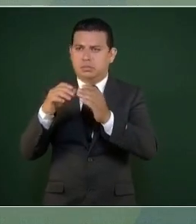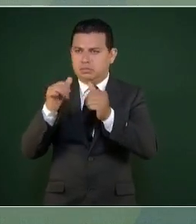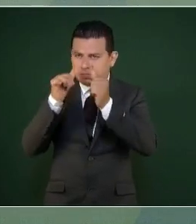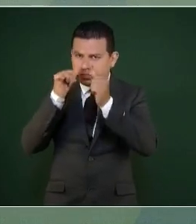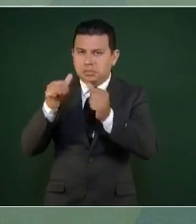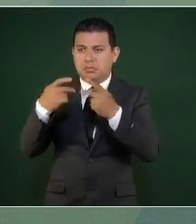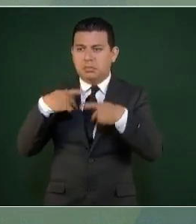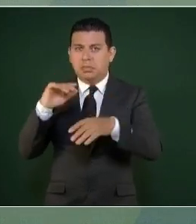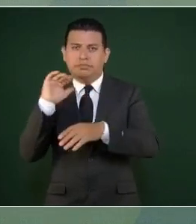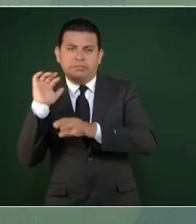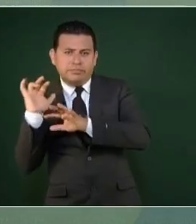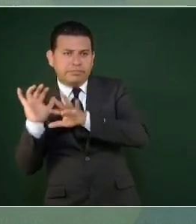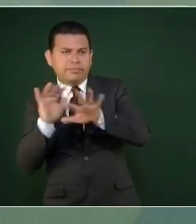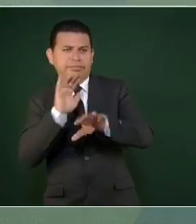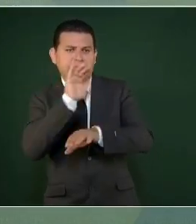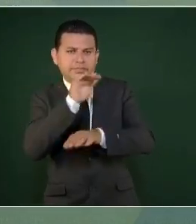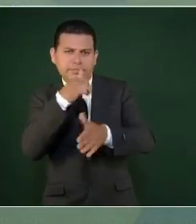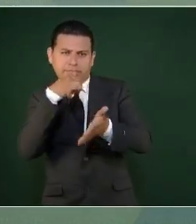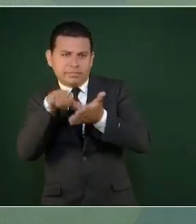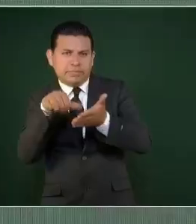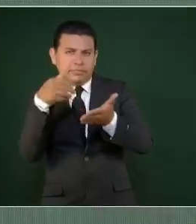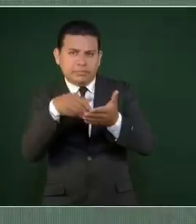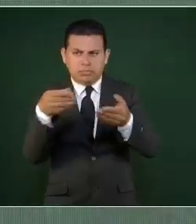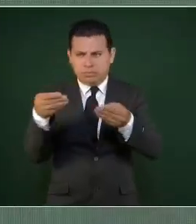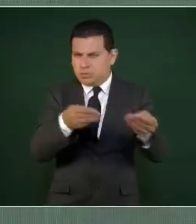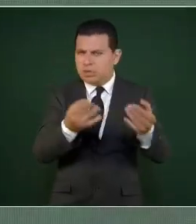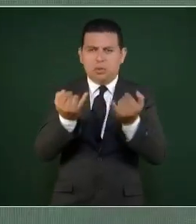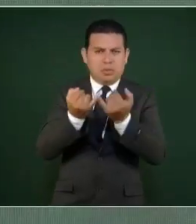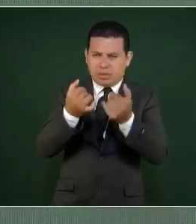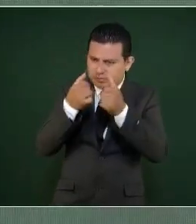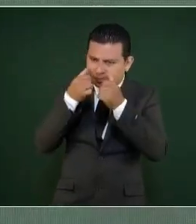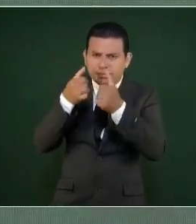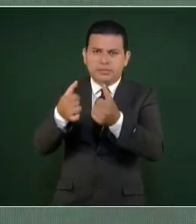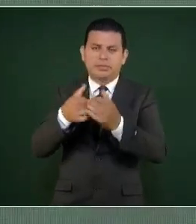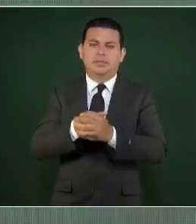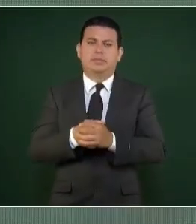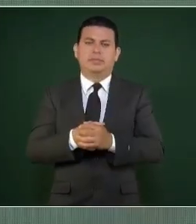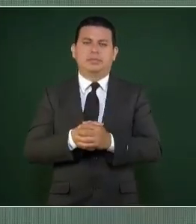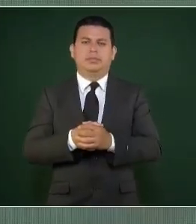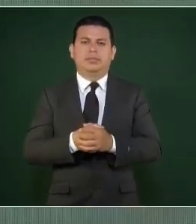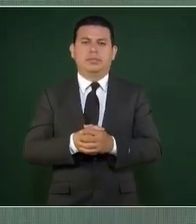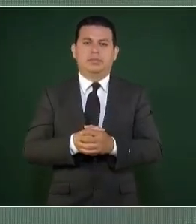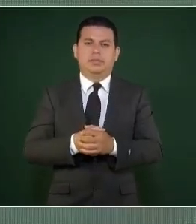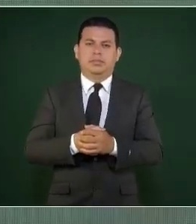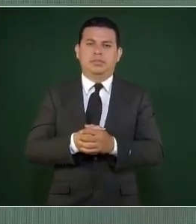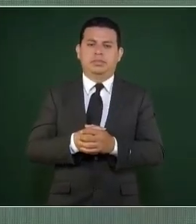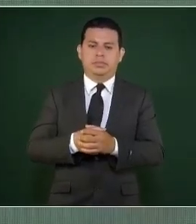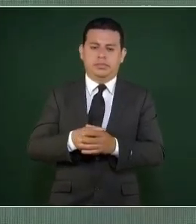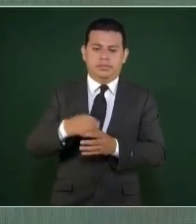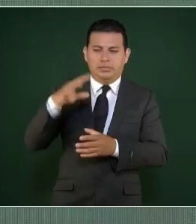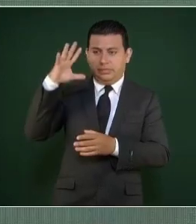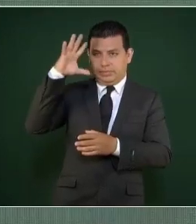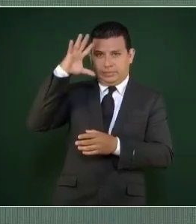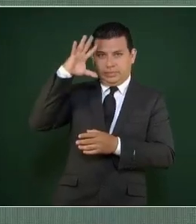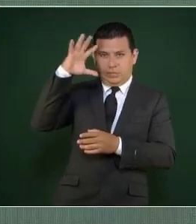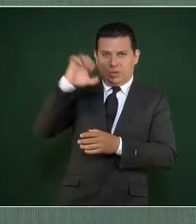los ciudadanos. Esa es nuestra función, decía Morelos, siervos de la